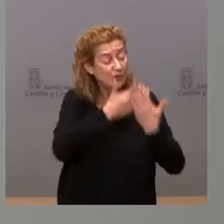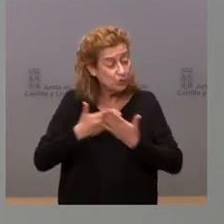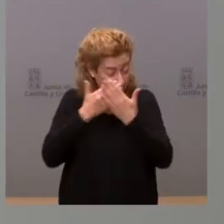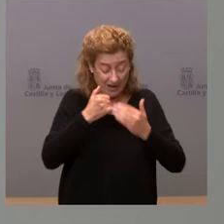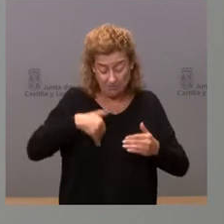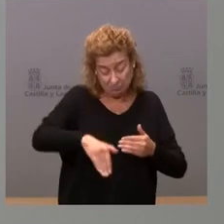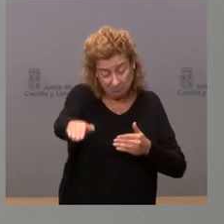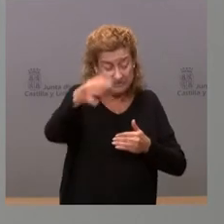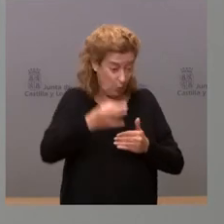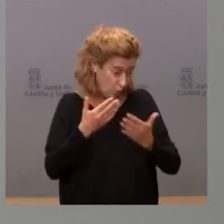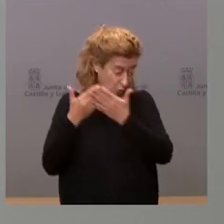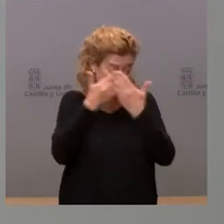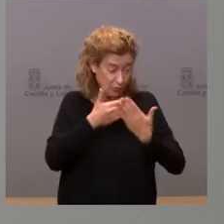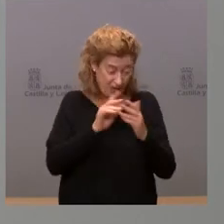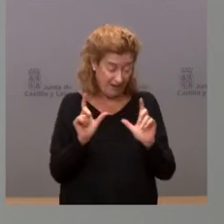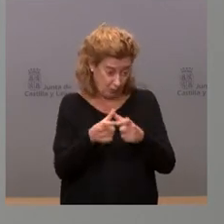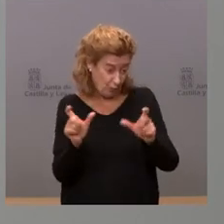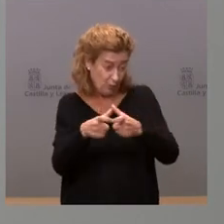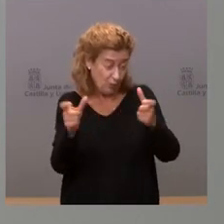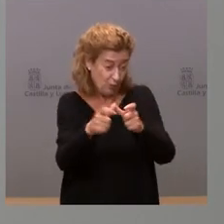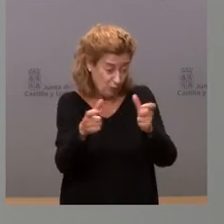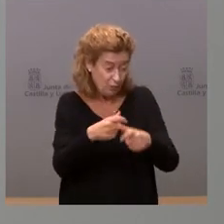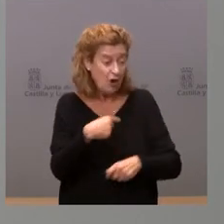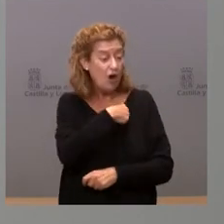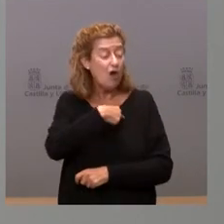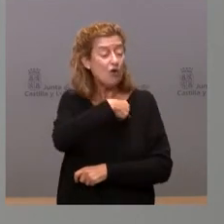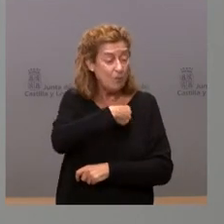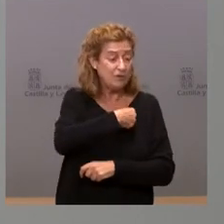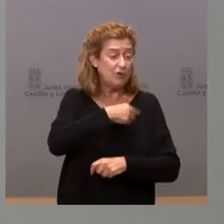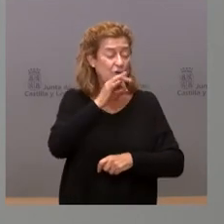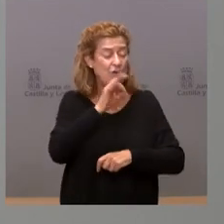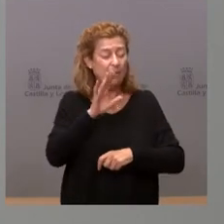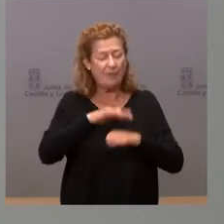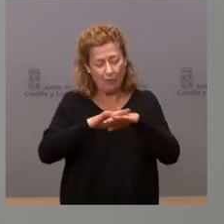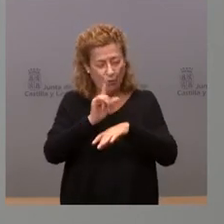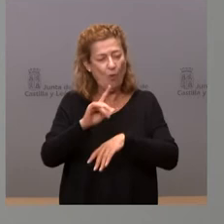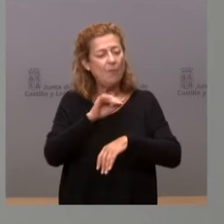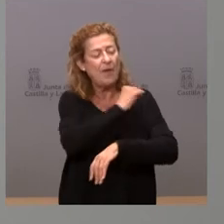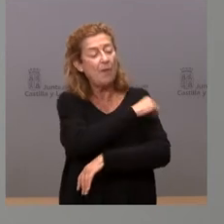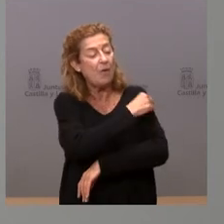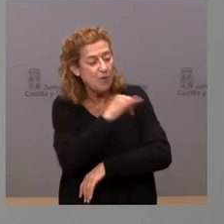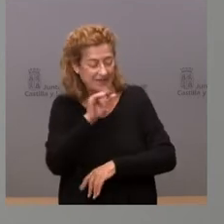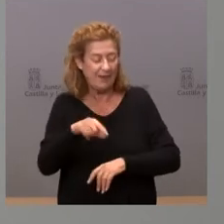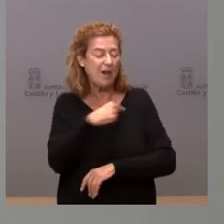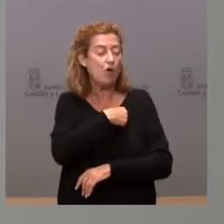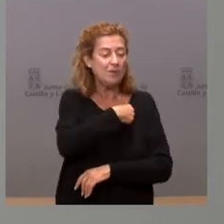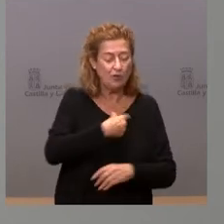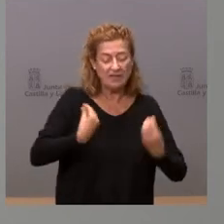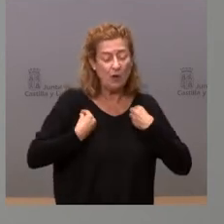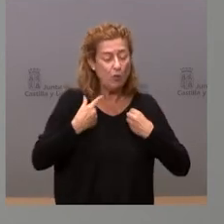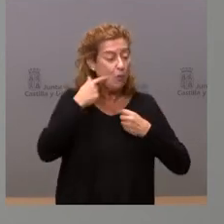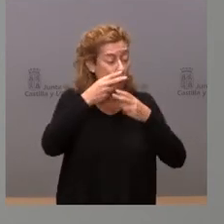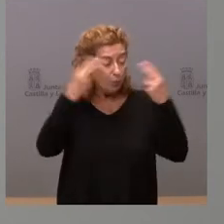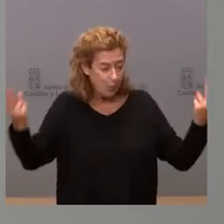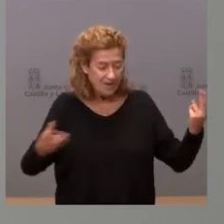en siguientes siguientes reuniones de edad tanto la comisión tanto la ponencia de vacunas perdón como de la comisión de salud pública y posteriormente en el consejo